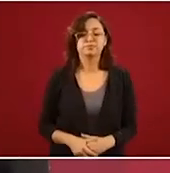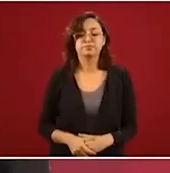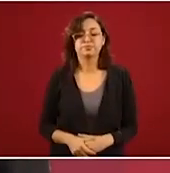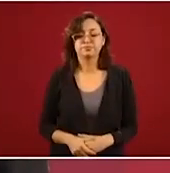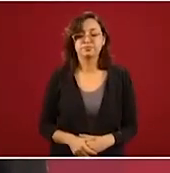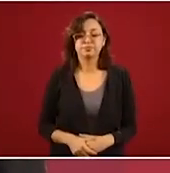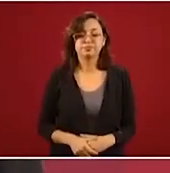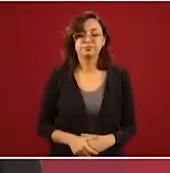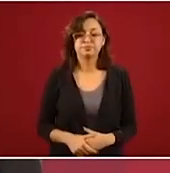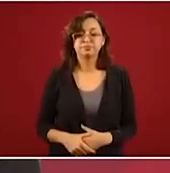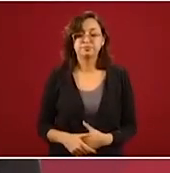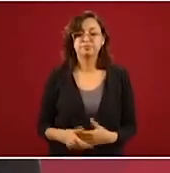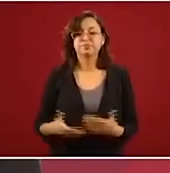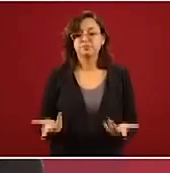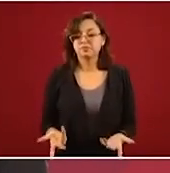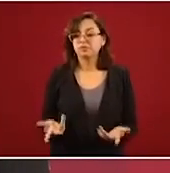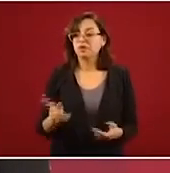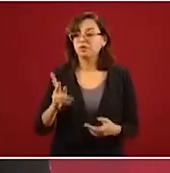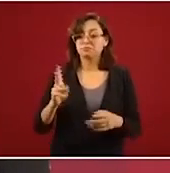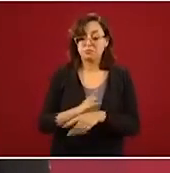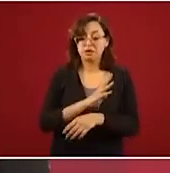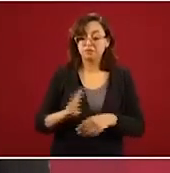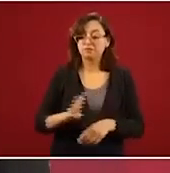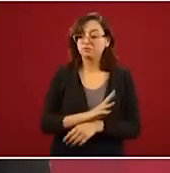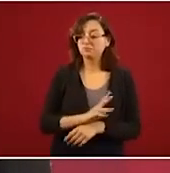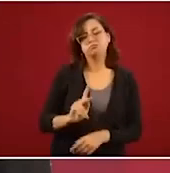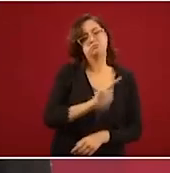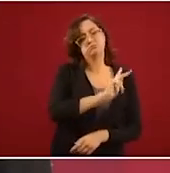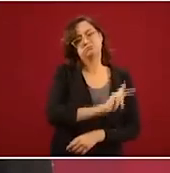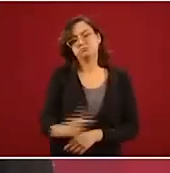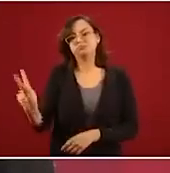y que los beneficios lleguen a todos.